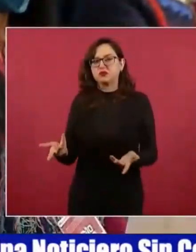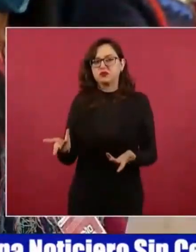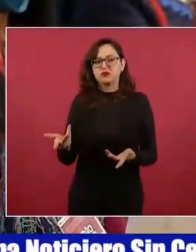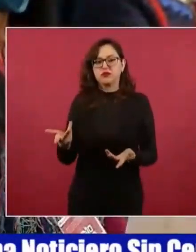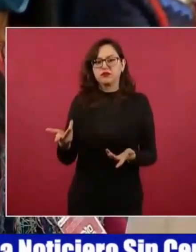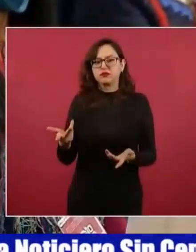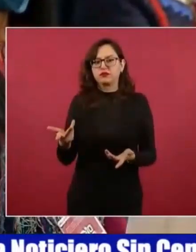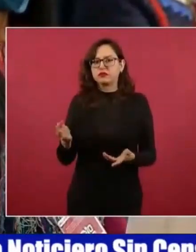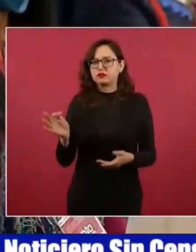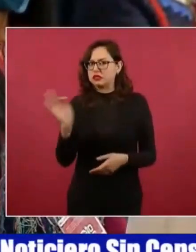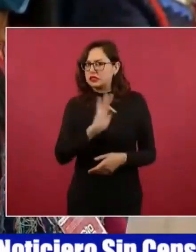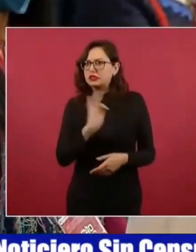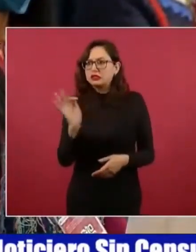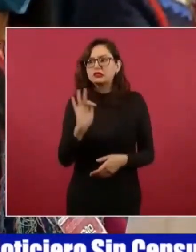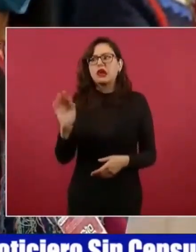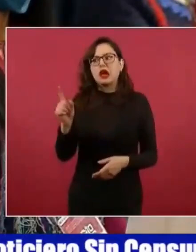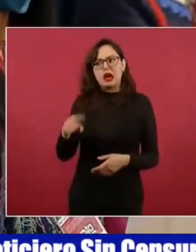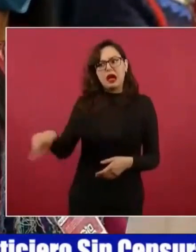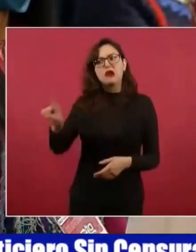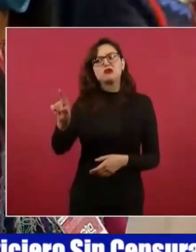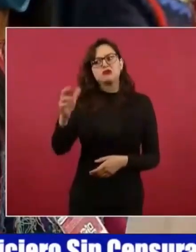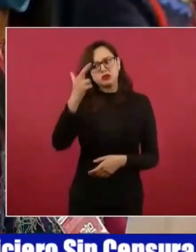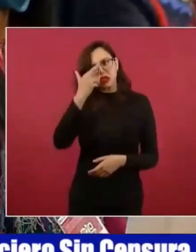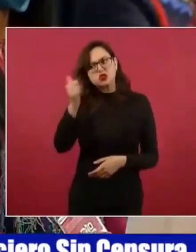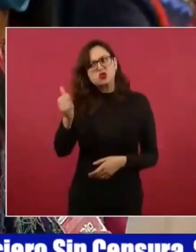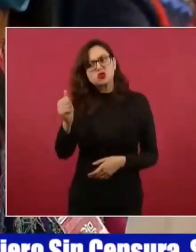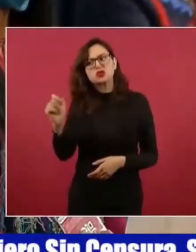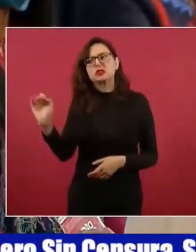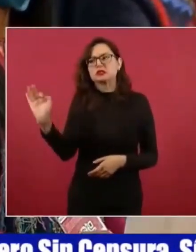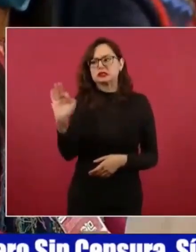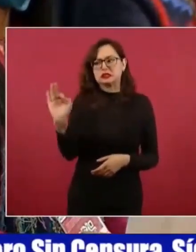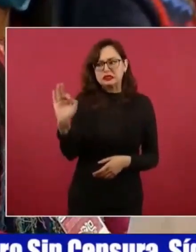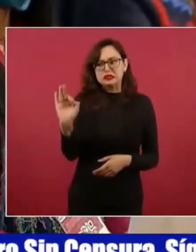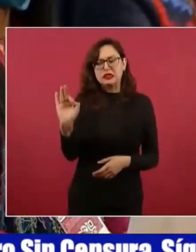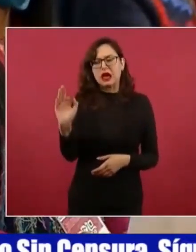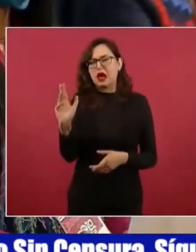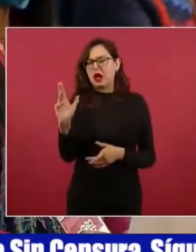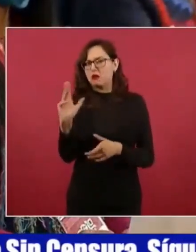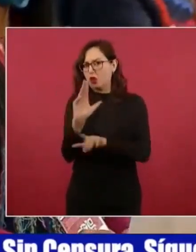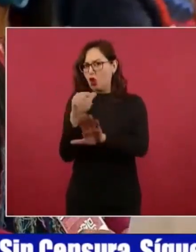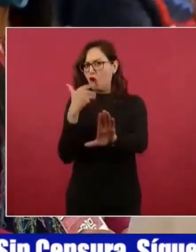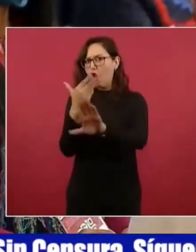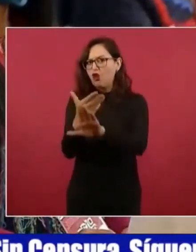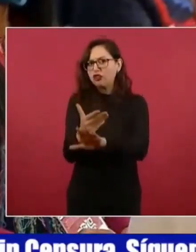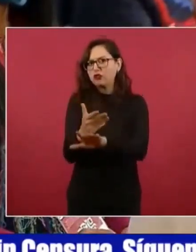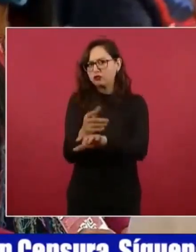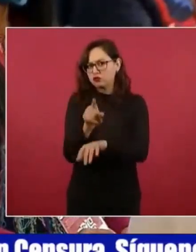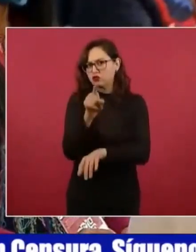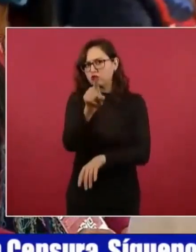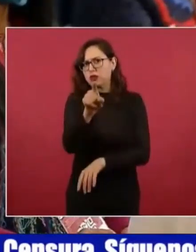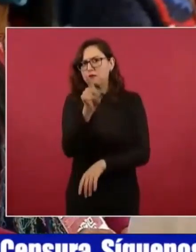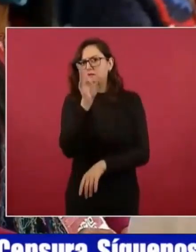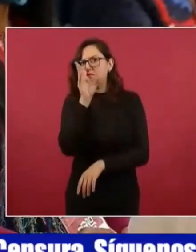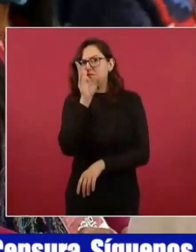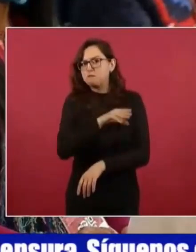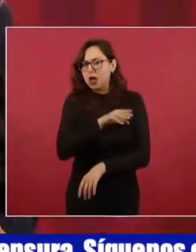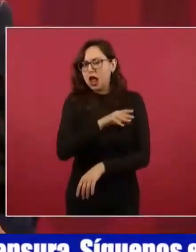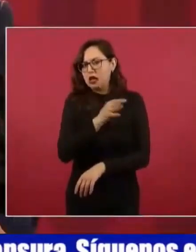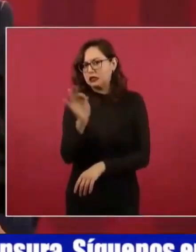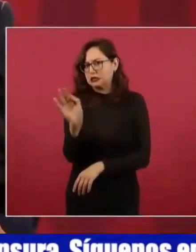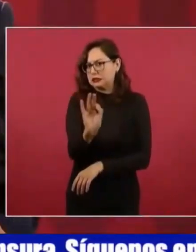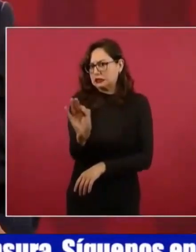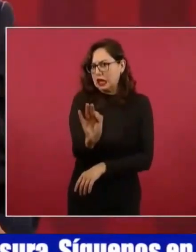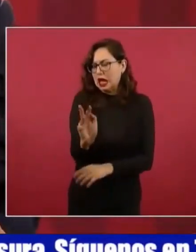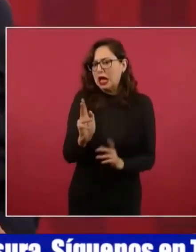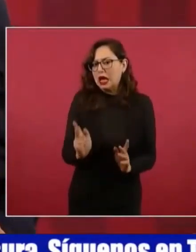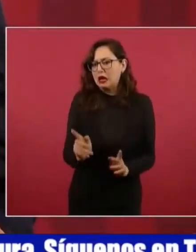personaje queda muy mal parado, y ese es el tipo de ejemplos que tienden pues